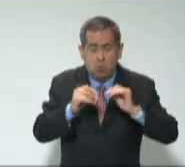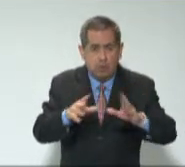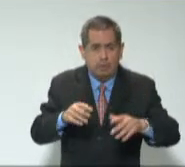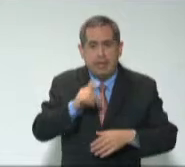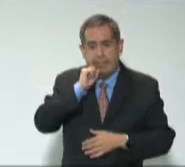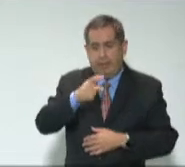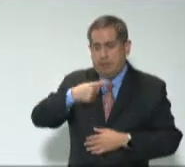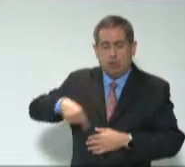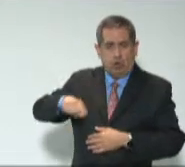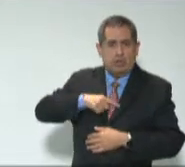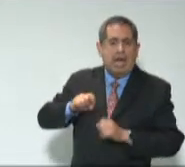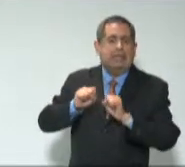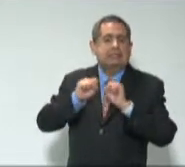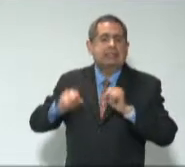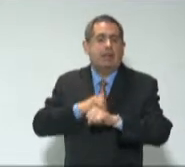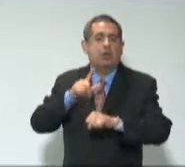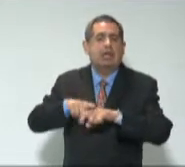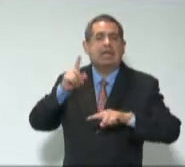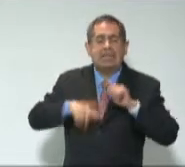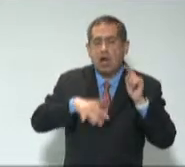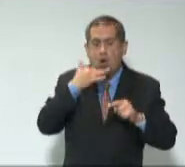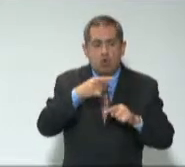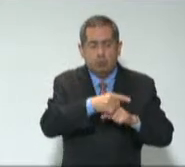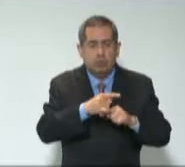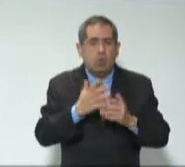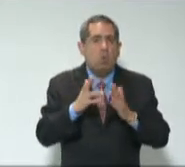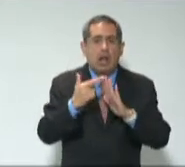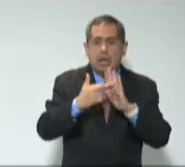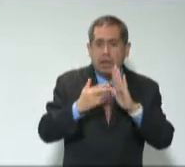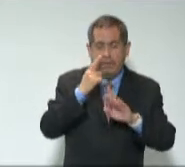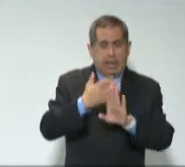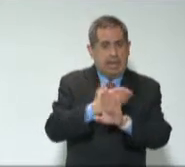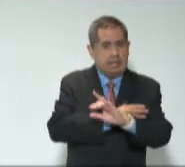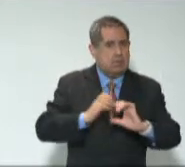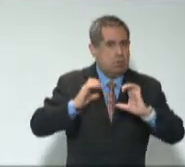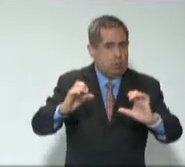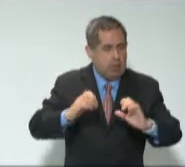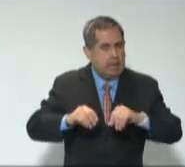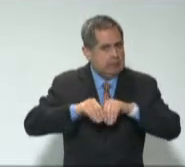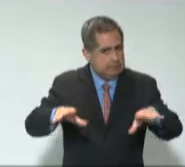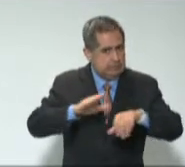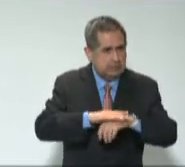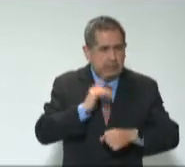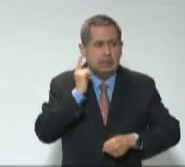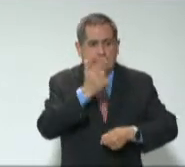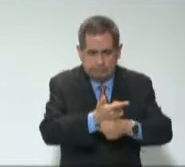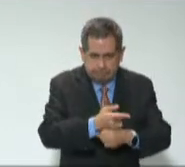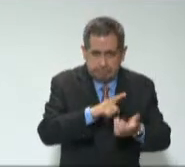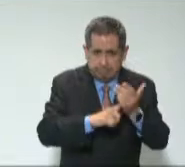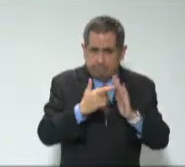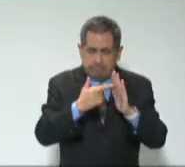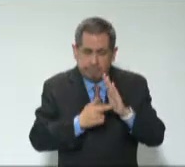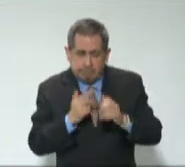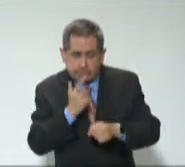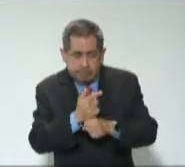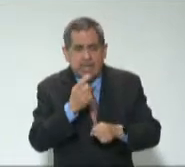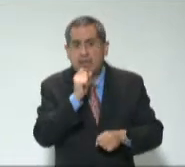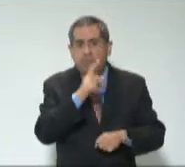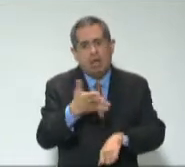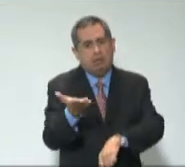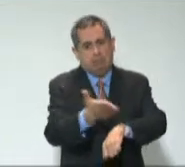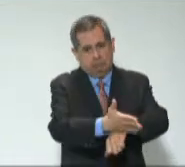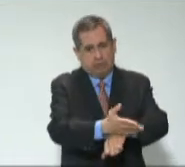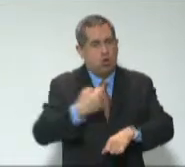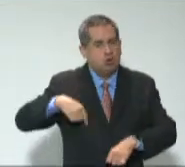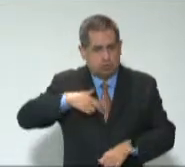a nosotros como Sistema Nacional anticorrupción es las medidas de prevención las medidas de detección y de de sanción que en su